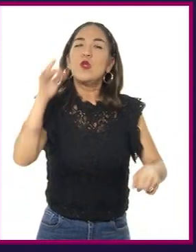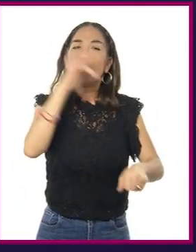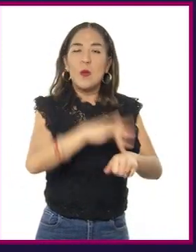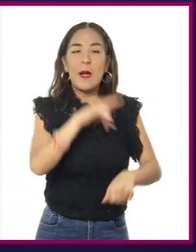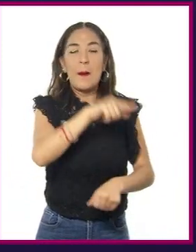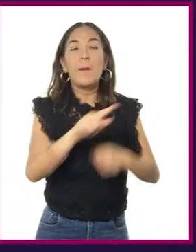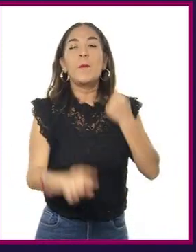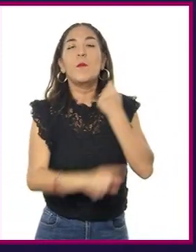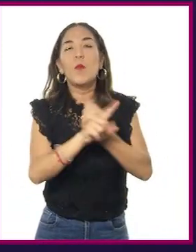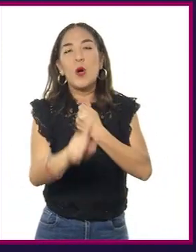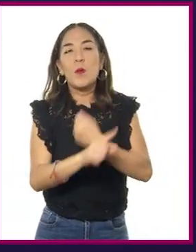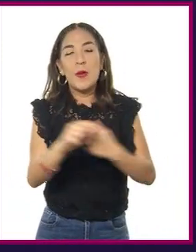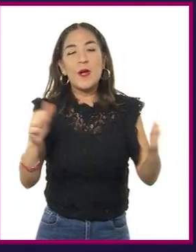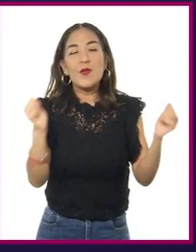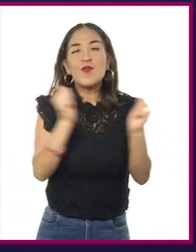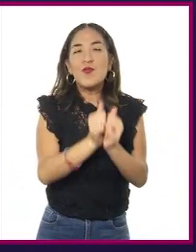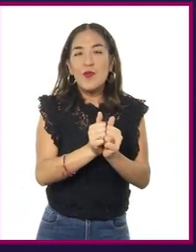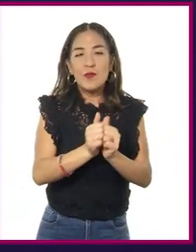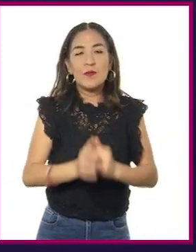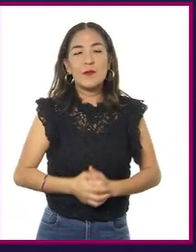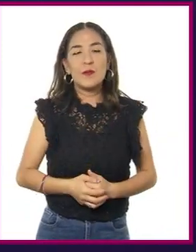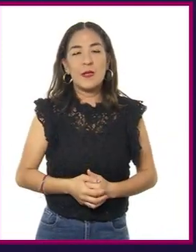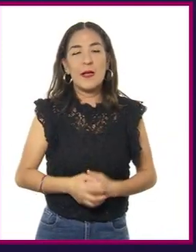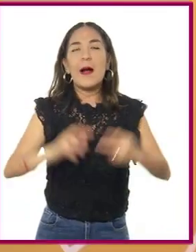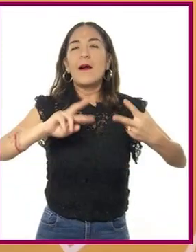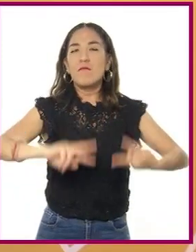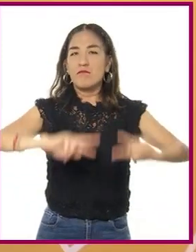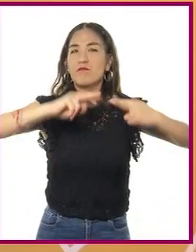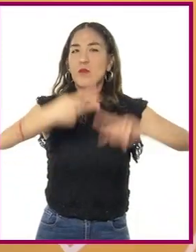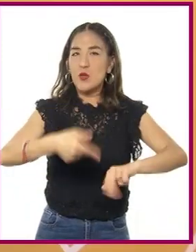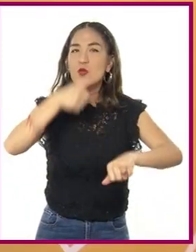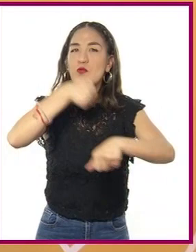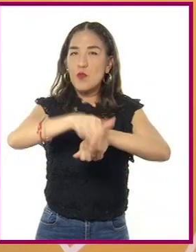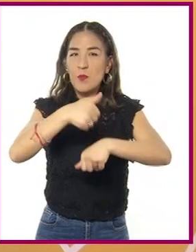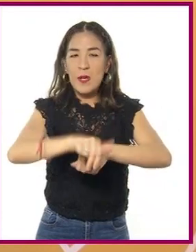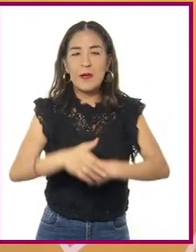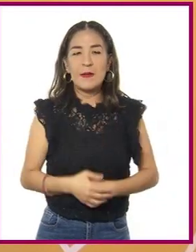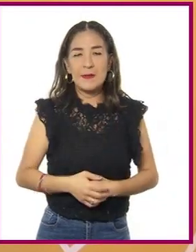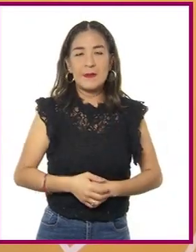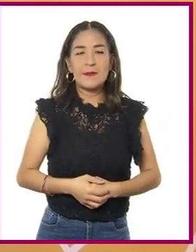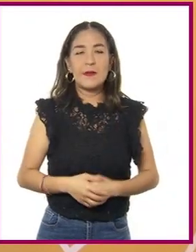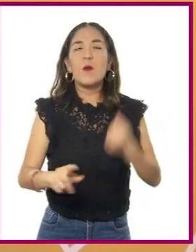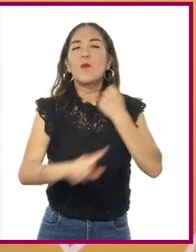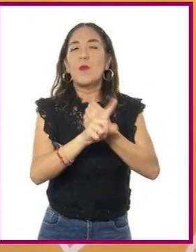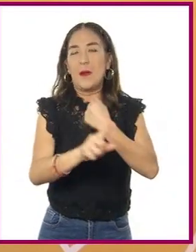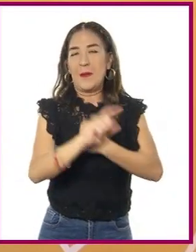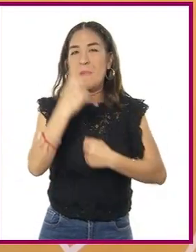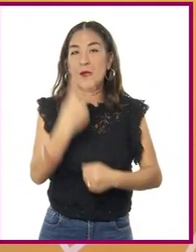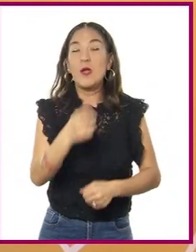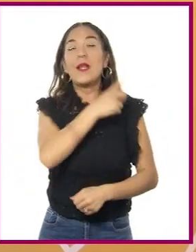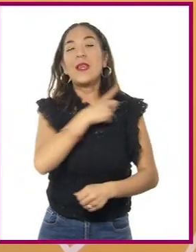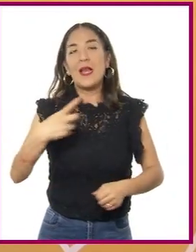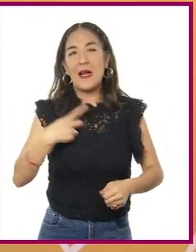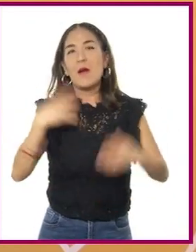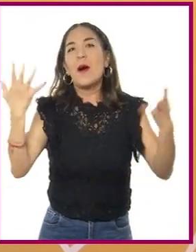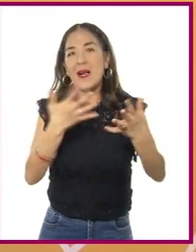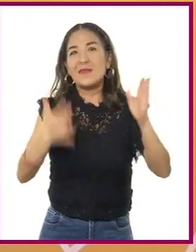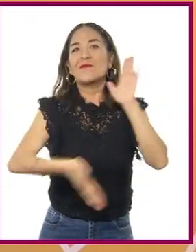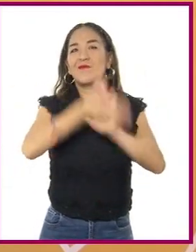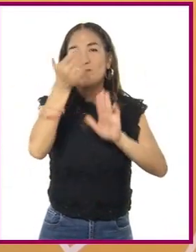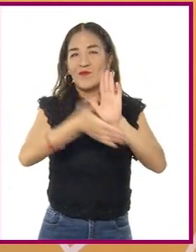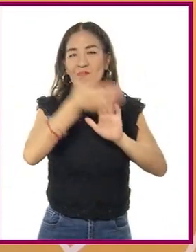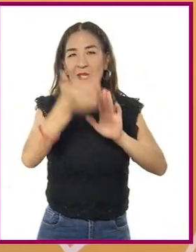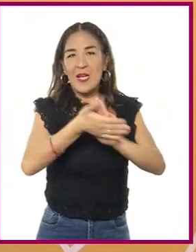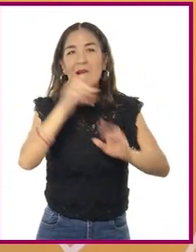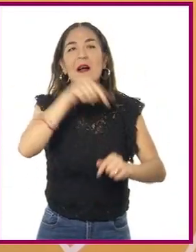un problema con una proporcionalidad inversa. Situación 2. Se va a construir un muro y se sabe que